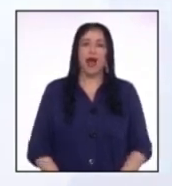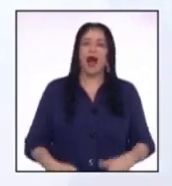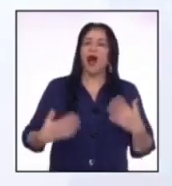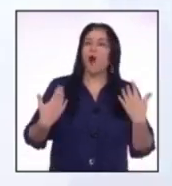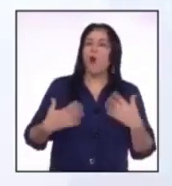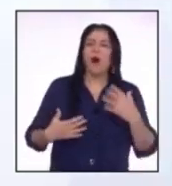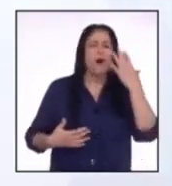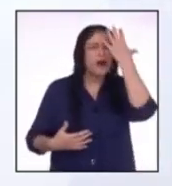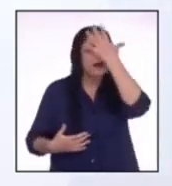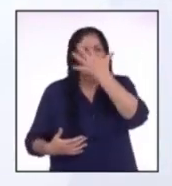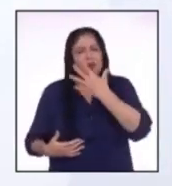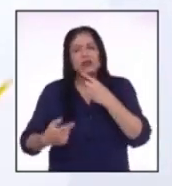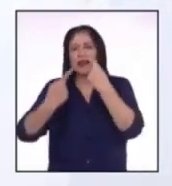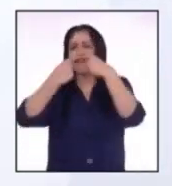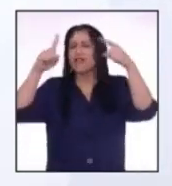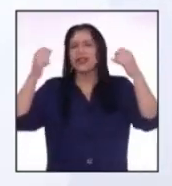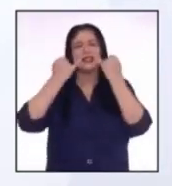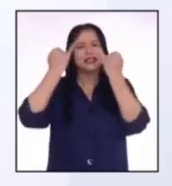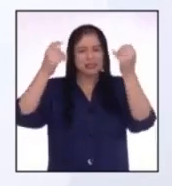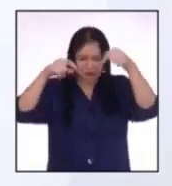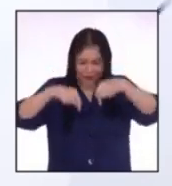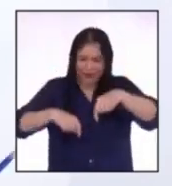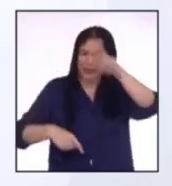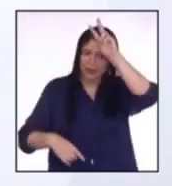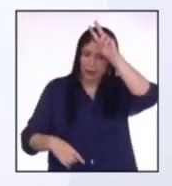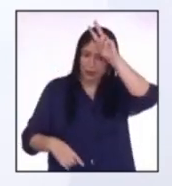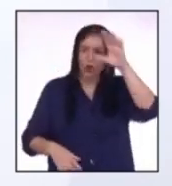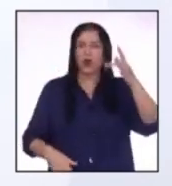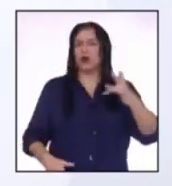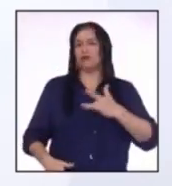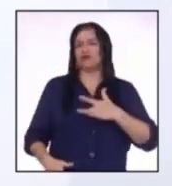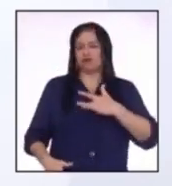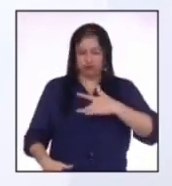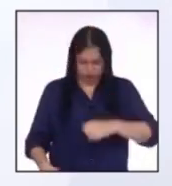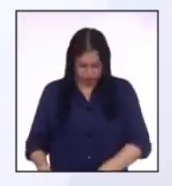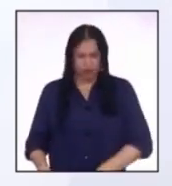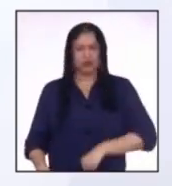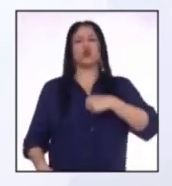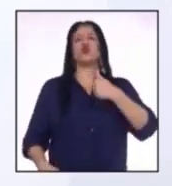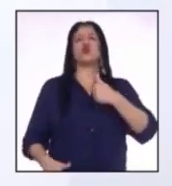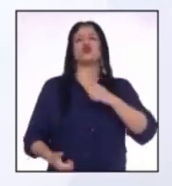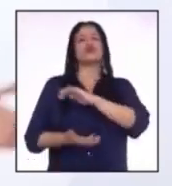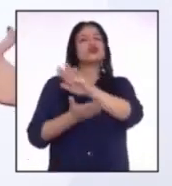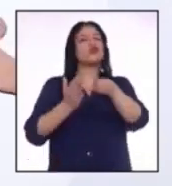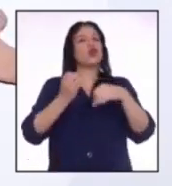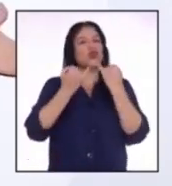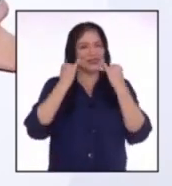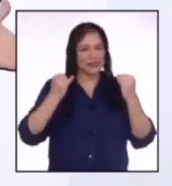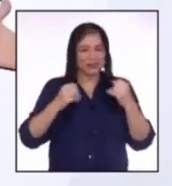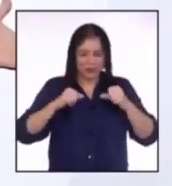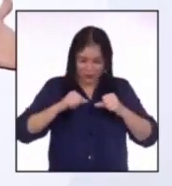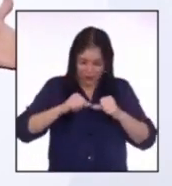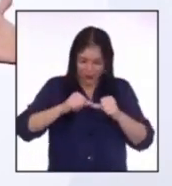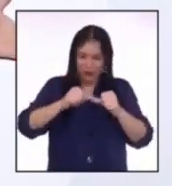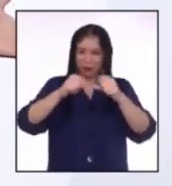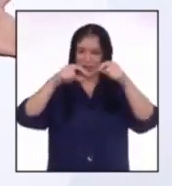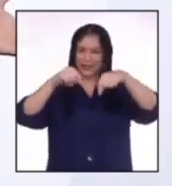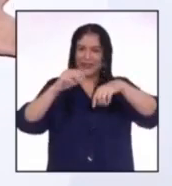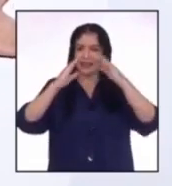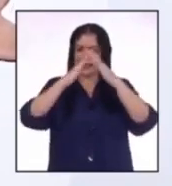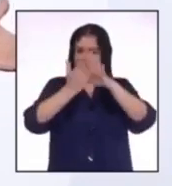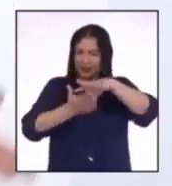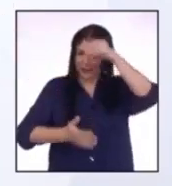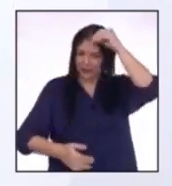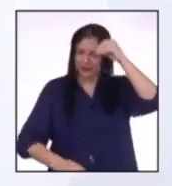qué hermosa son las lenguas de nuestro país sintámonos orgullosos de ellas seguimos con más en